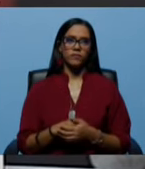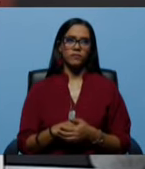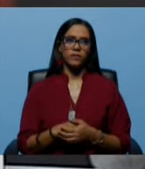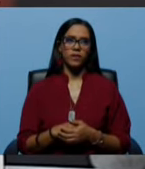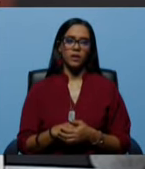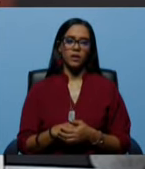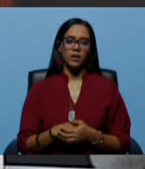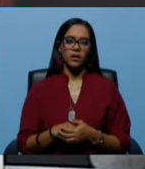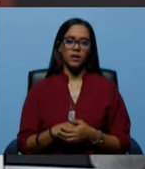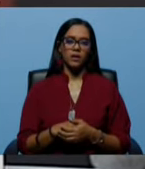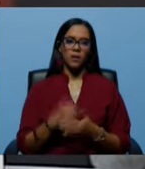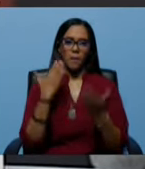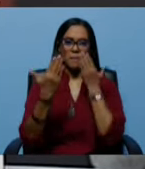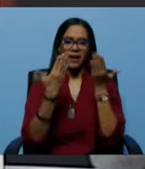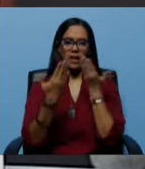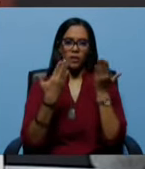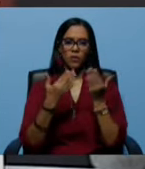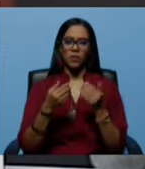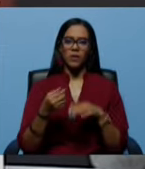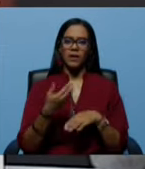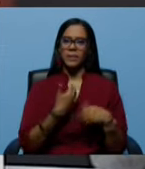comparado con este tipo.